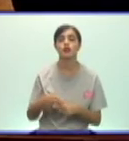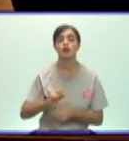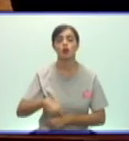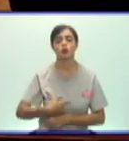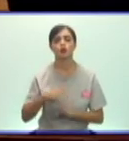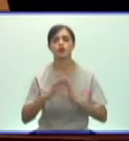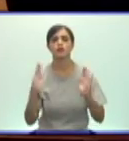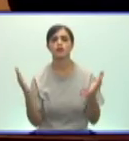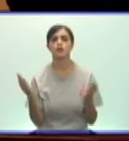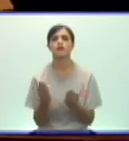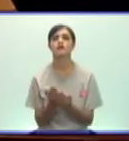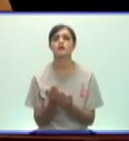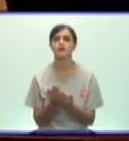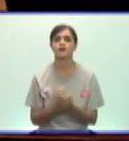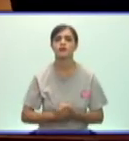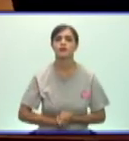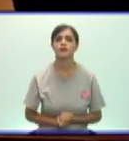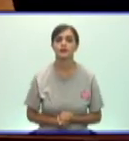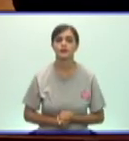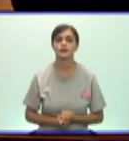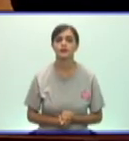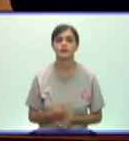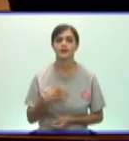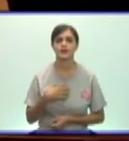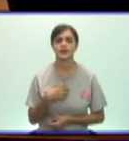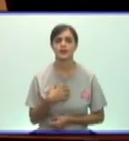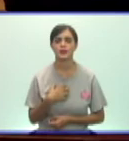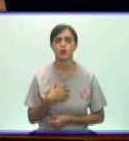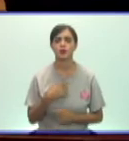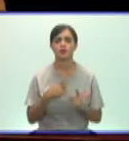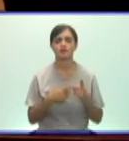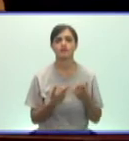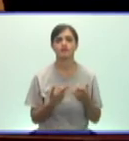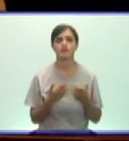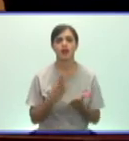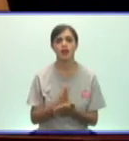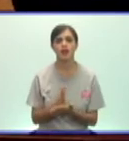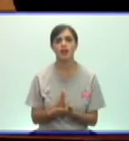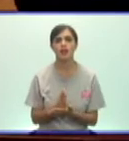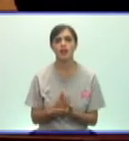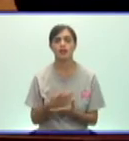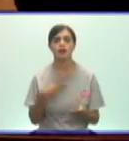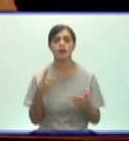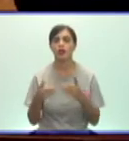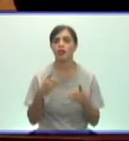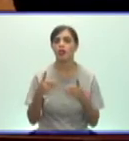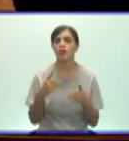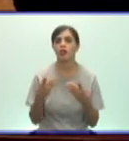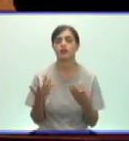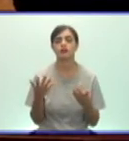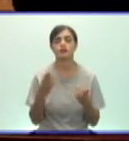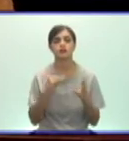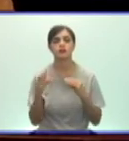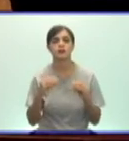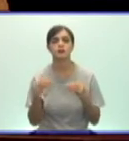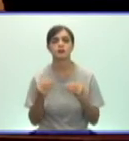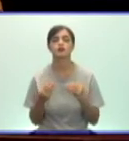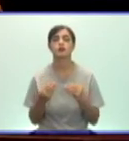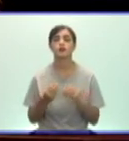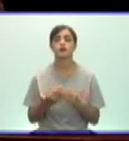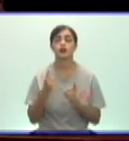general. Y que tendremos como esencia esa. Tendremos espacios donde vamos a estar un poco dialogando y mostrando las imágenes aquí.